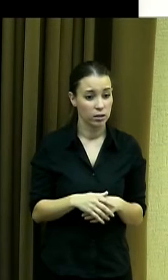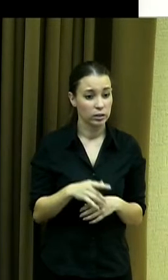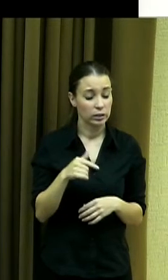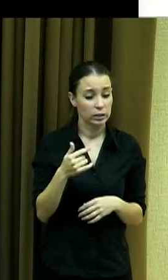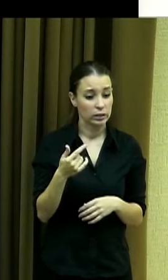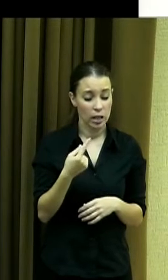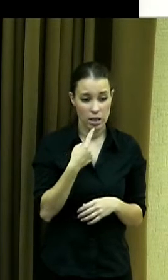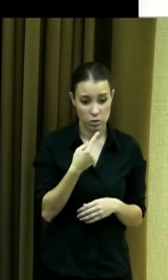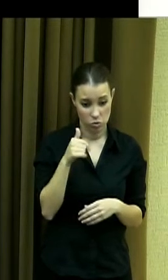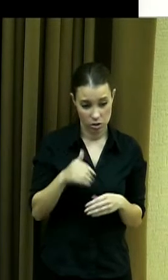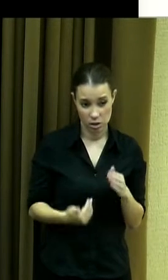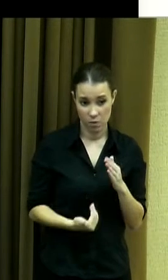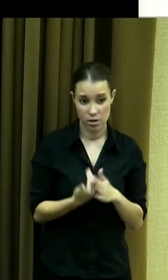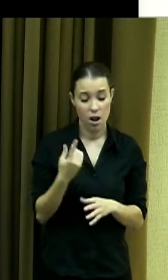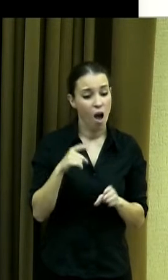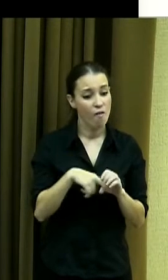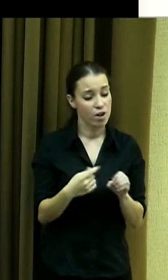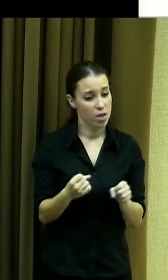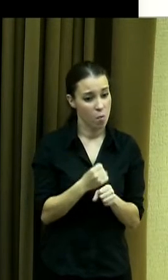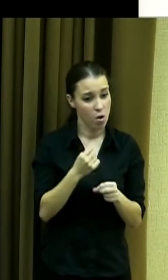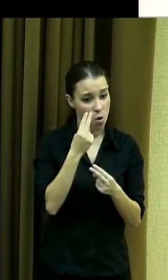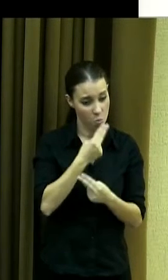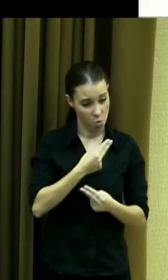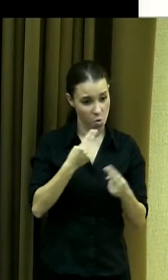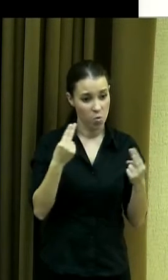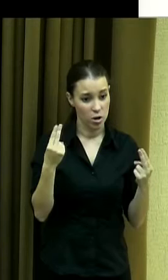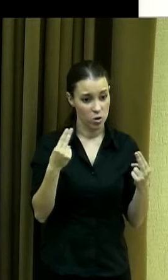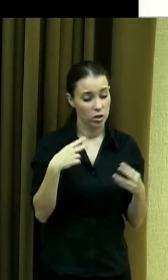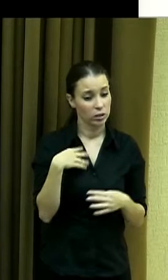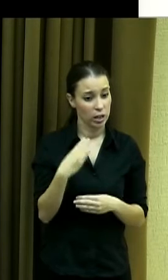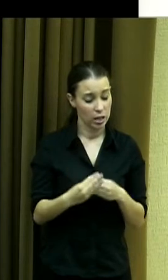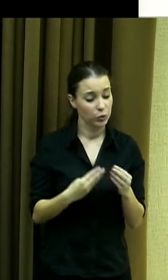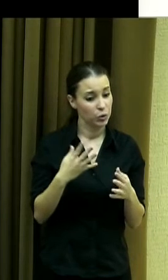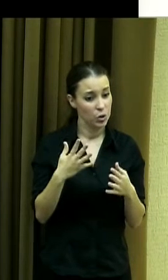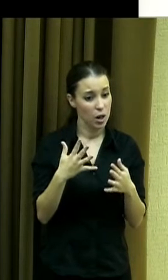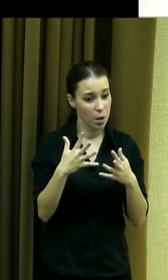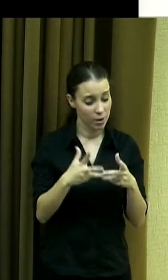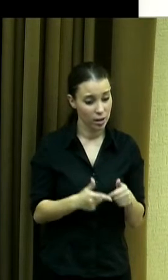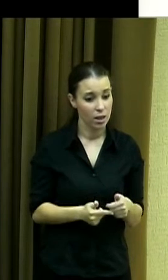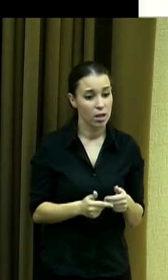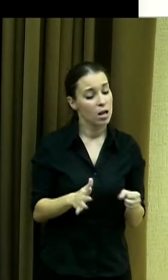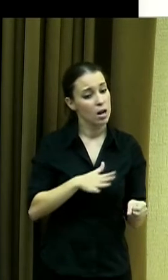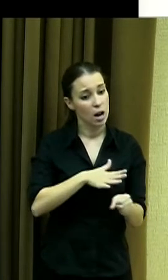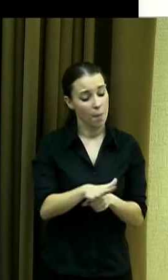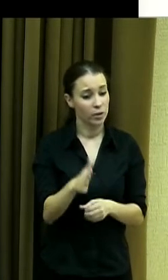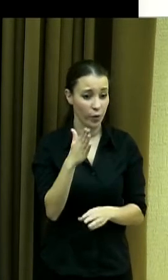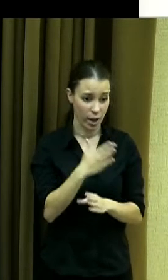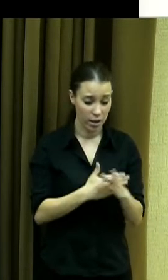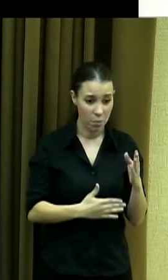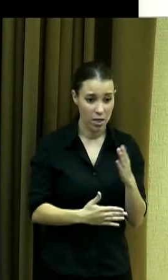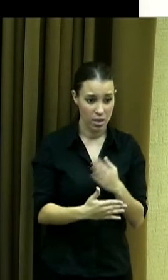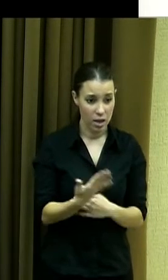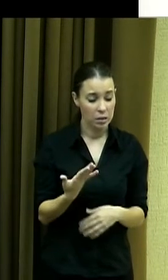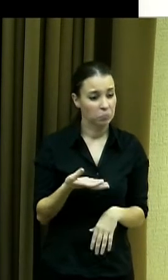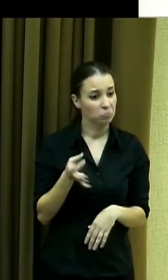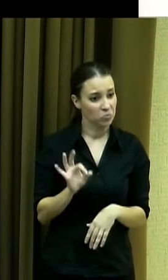mañana las ofertas de empleo público que se han elaborado desde la Administración en el mundo de la discapacidad y la